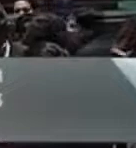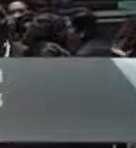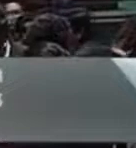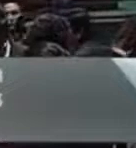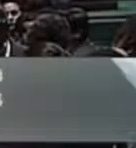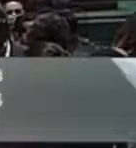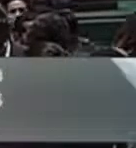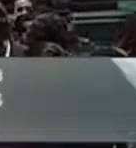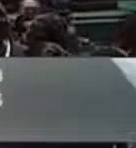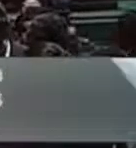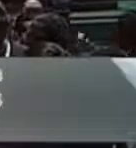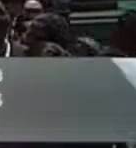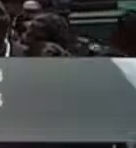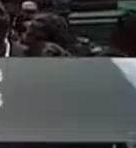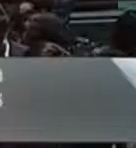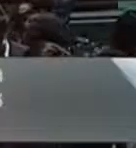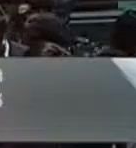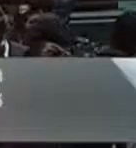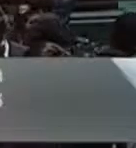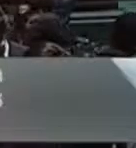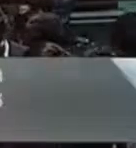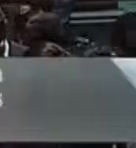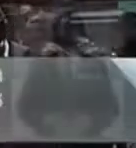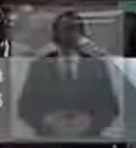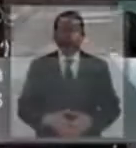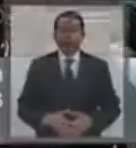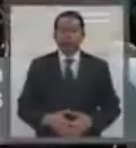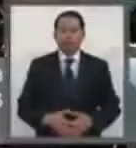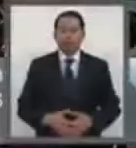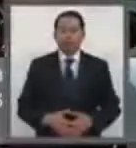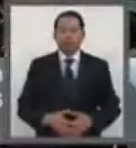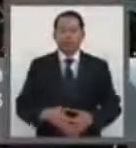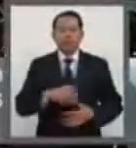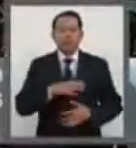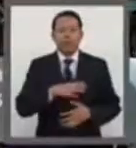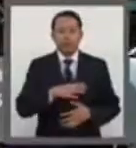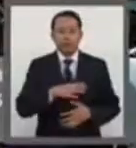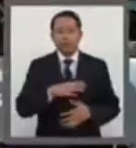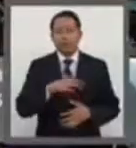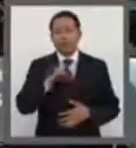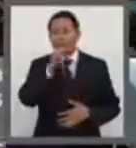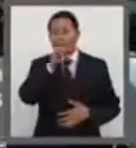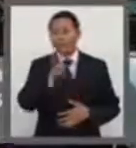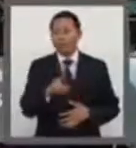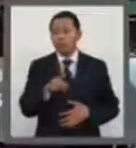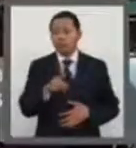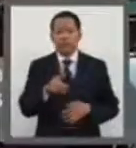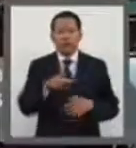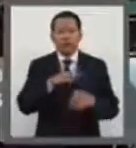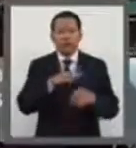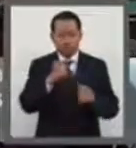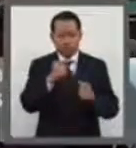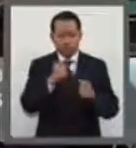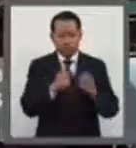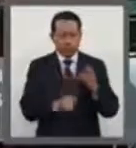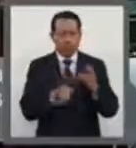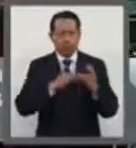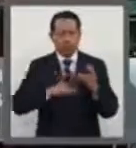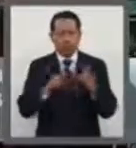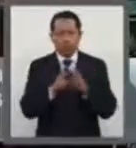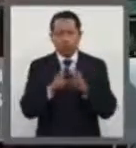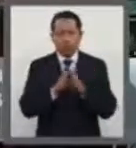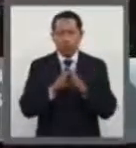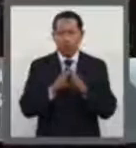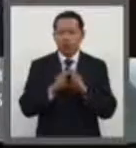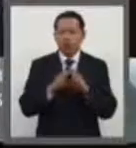como la Convención Interamericana para prevenir y sancionar la tortura, establecen prohibición expresa en materia de